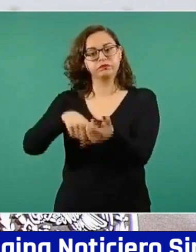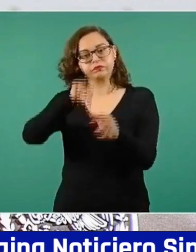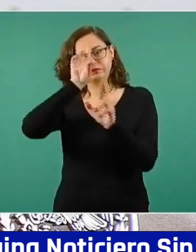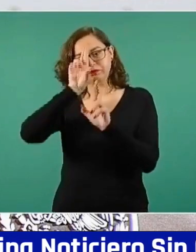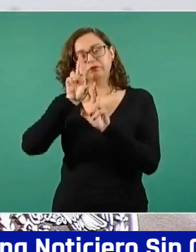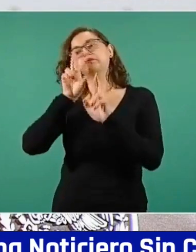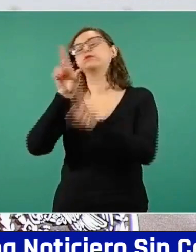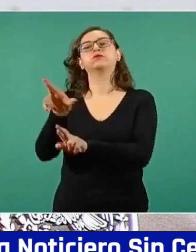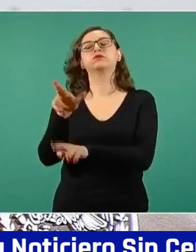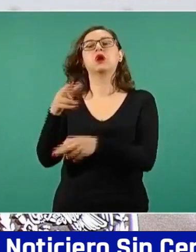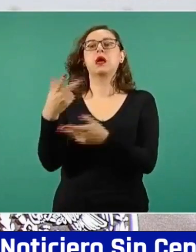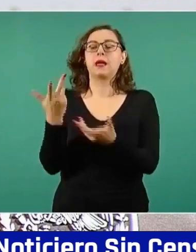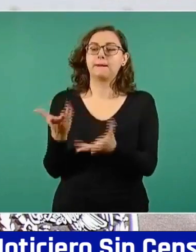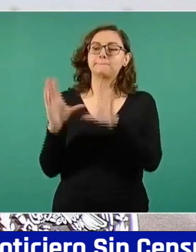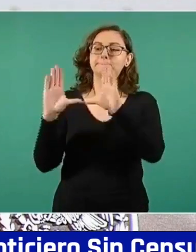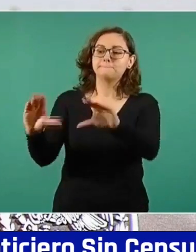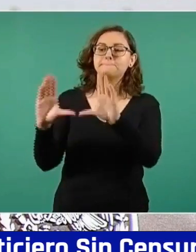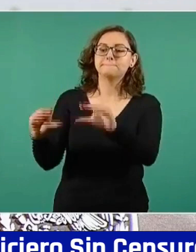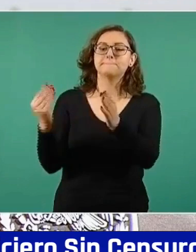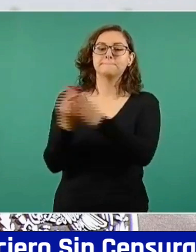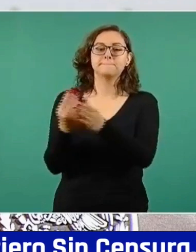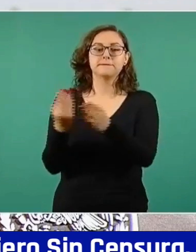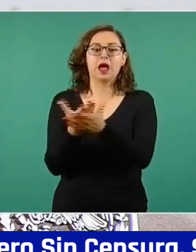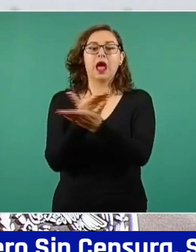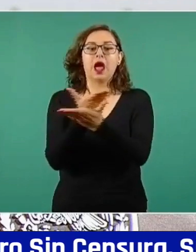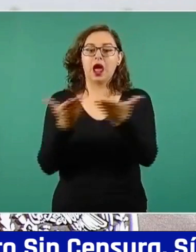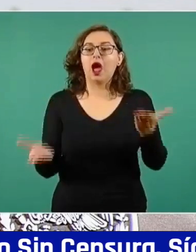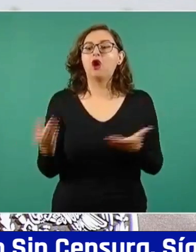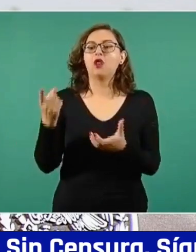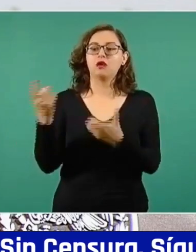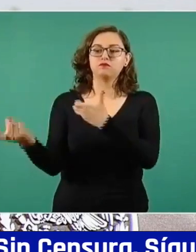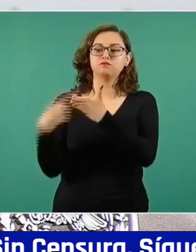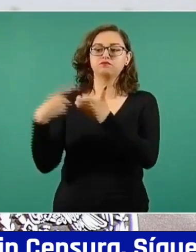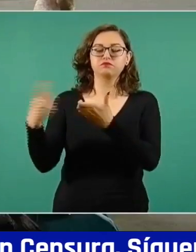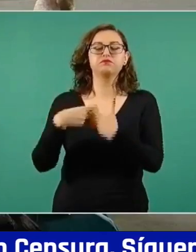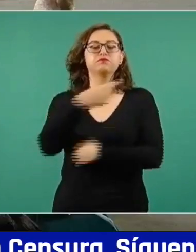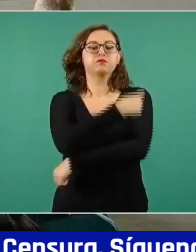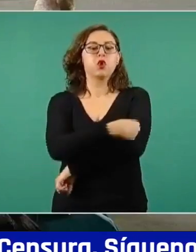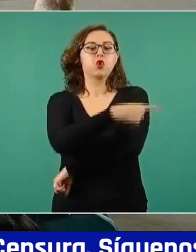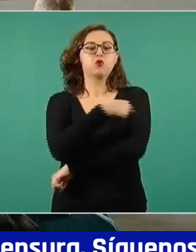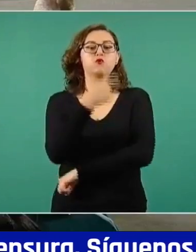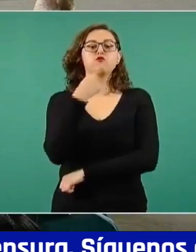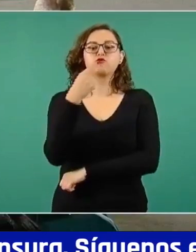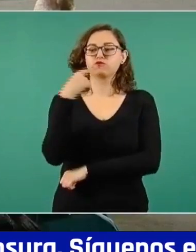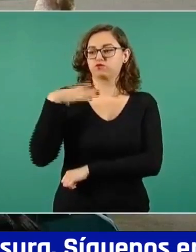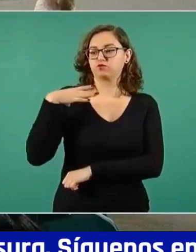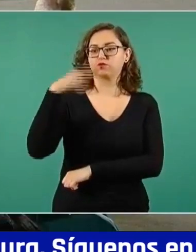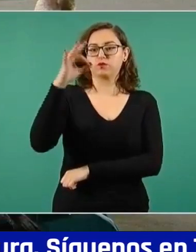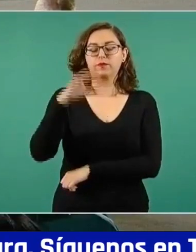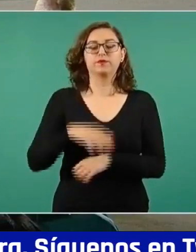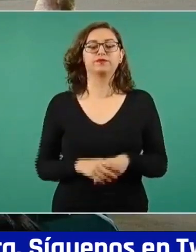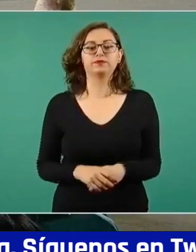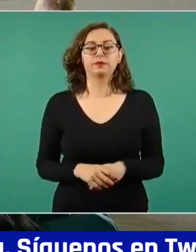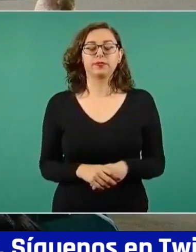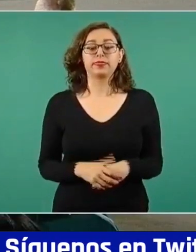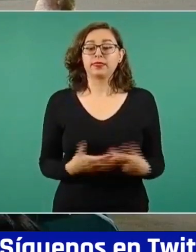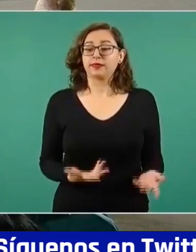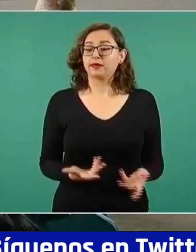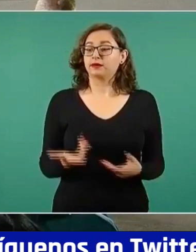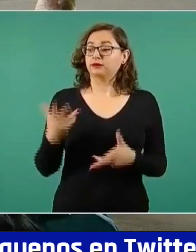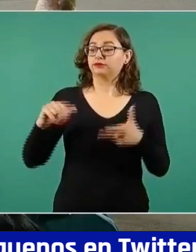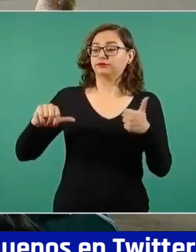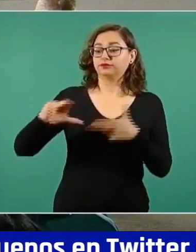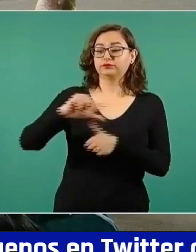Juan Chamula, que ahora forman parte del voluntariado de la institución. Tras el paso del huracán Grace por territorio